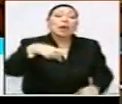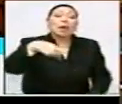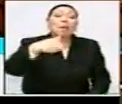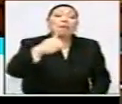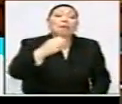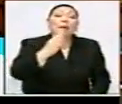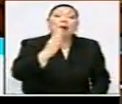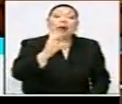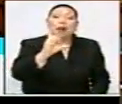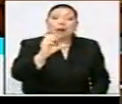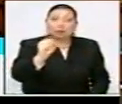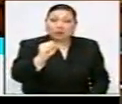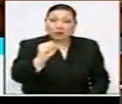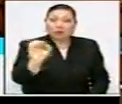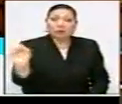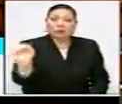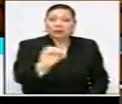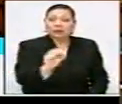Pablo Sánchez?